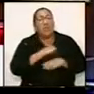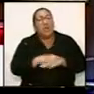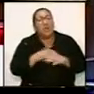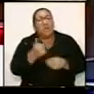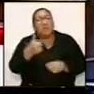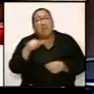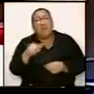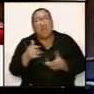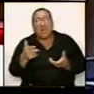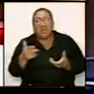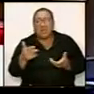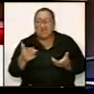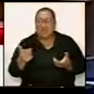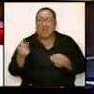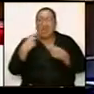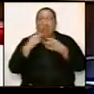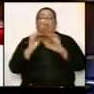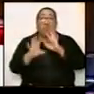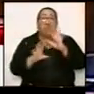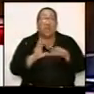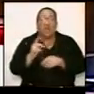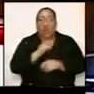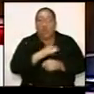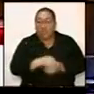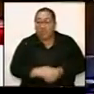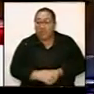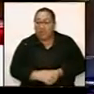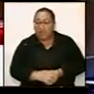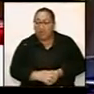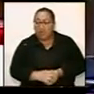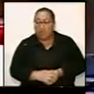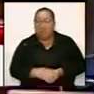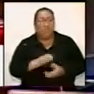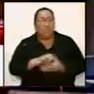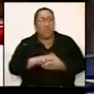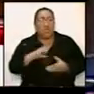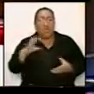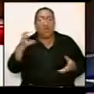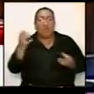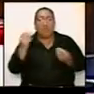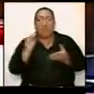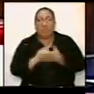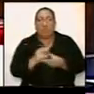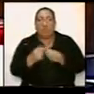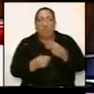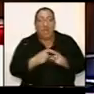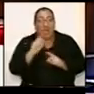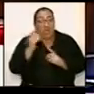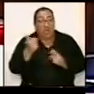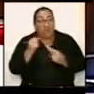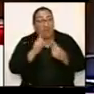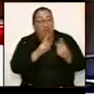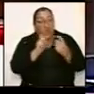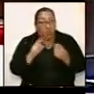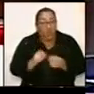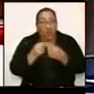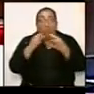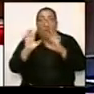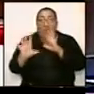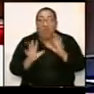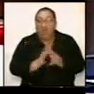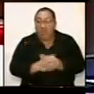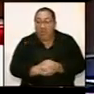a eso le sumamos la publicidad del Estado, millonaria, creo que entre consultorías,